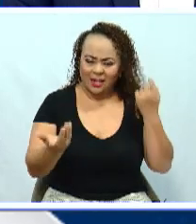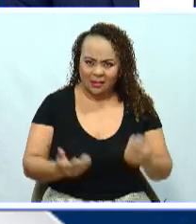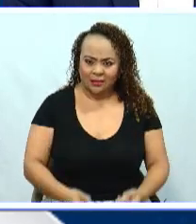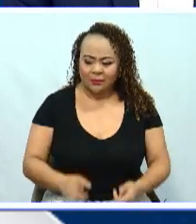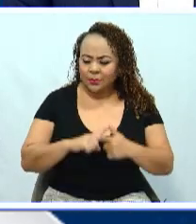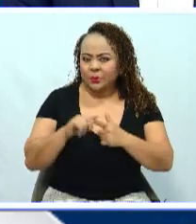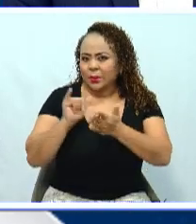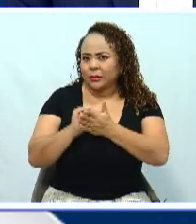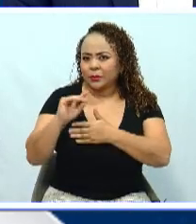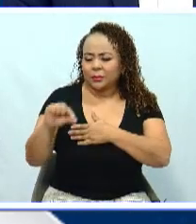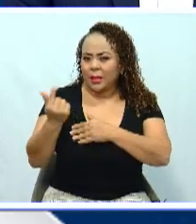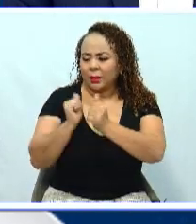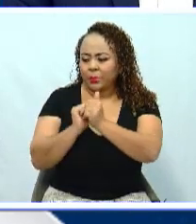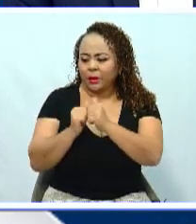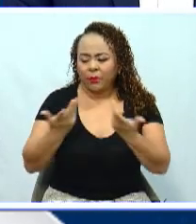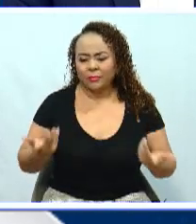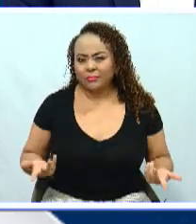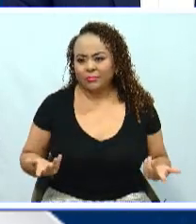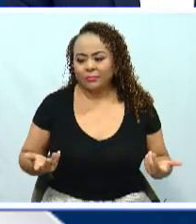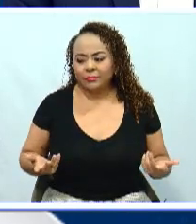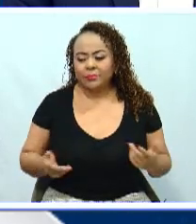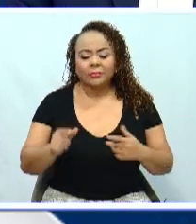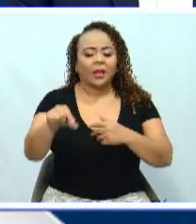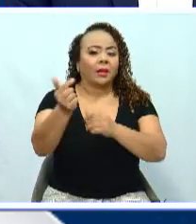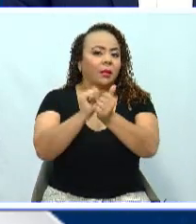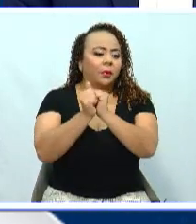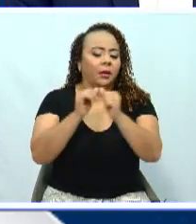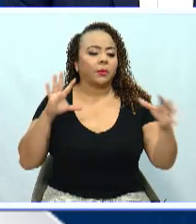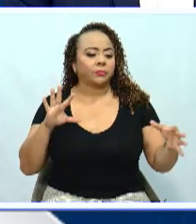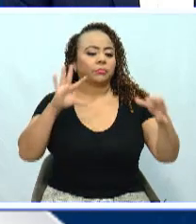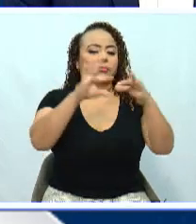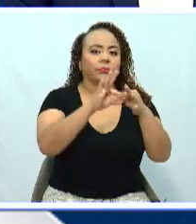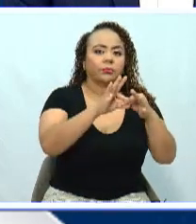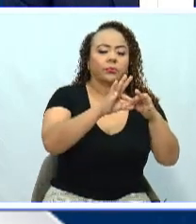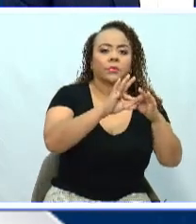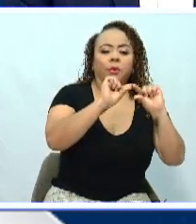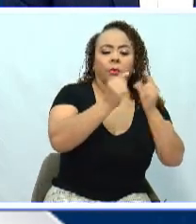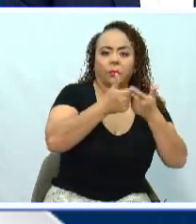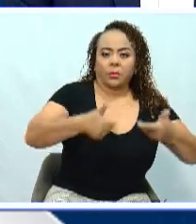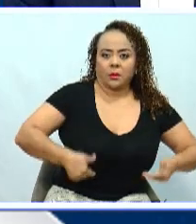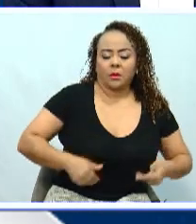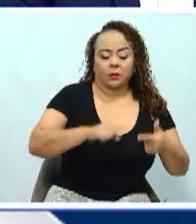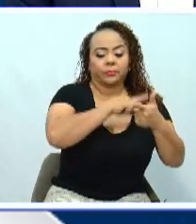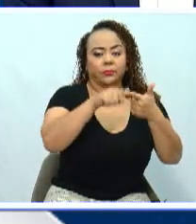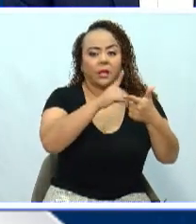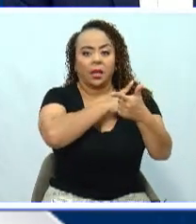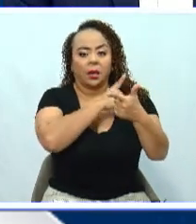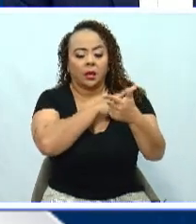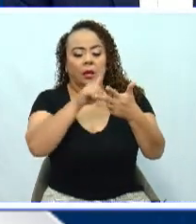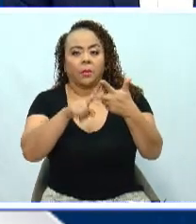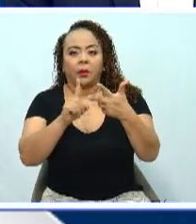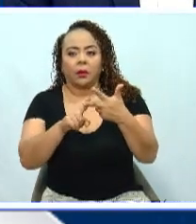Entonces eso no es un gerente deportivo o sea porque el gerente deportivo tiene es un enlace entre cuerpo técnico directivo presidente